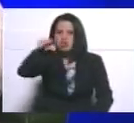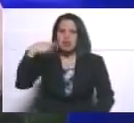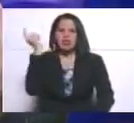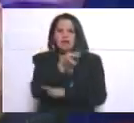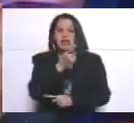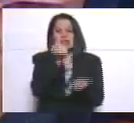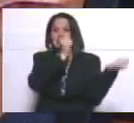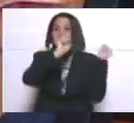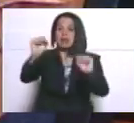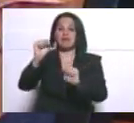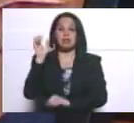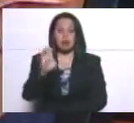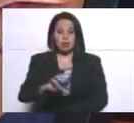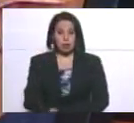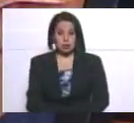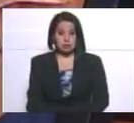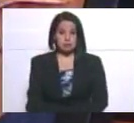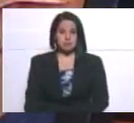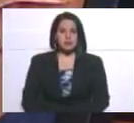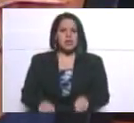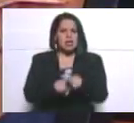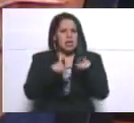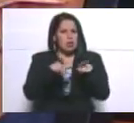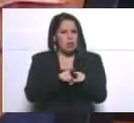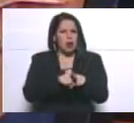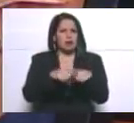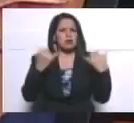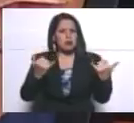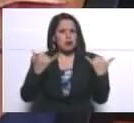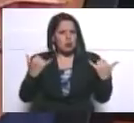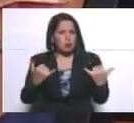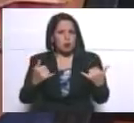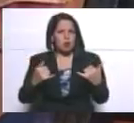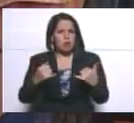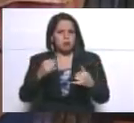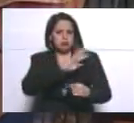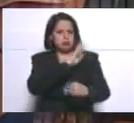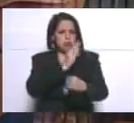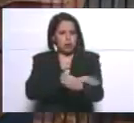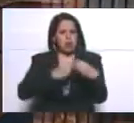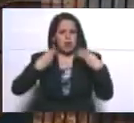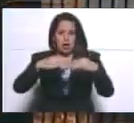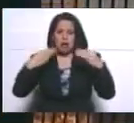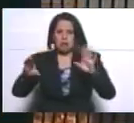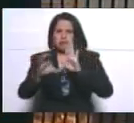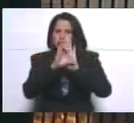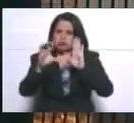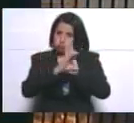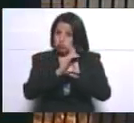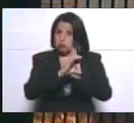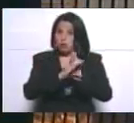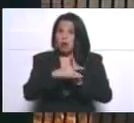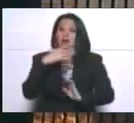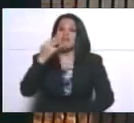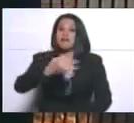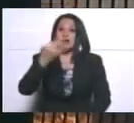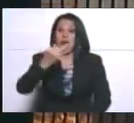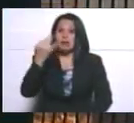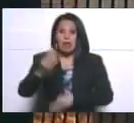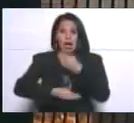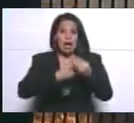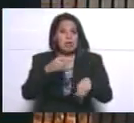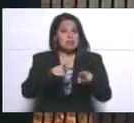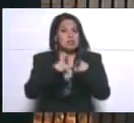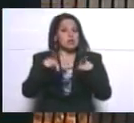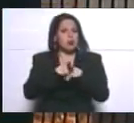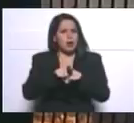Que es creer en ese poder constituyente originario, en ese poder popular real, como el propio comandante Chávez